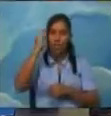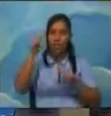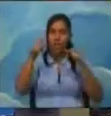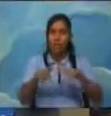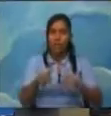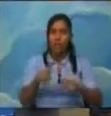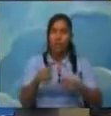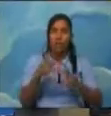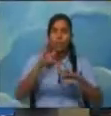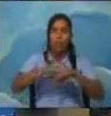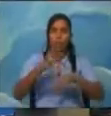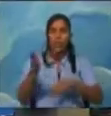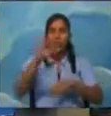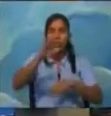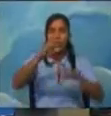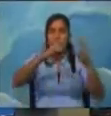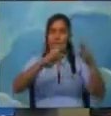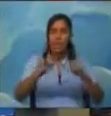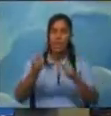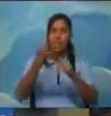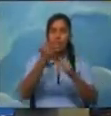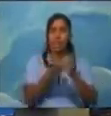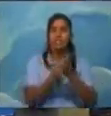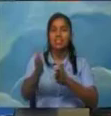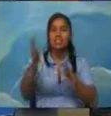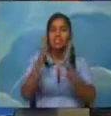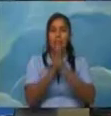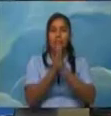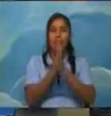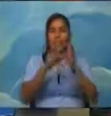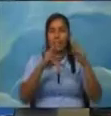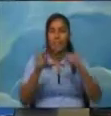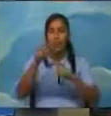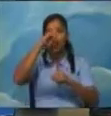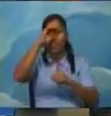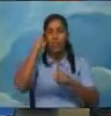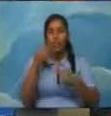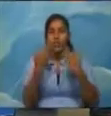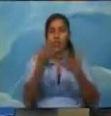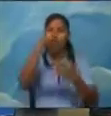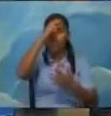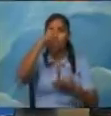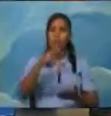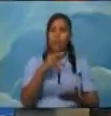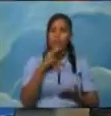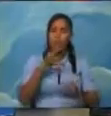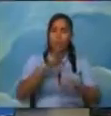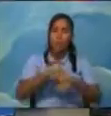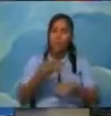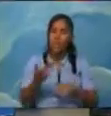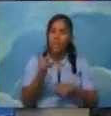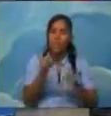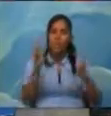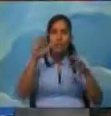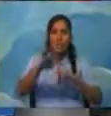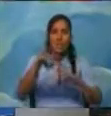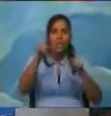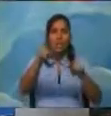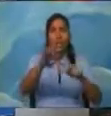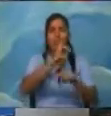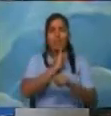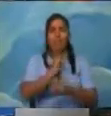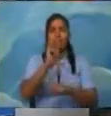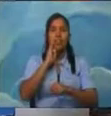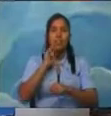qué no está en la tierra santa, la tierra que Dios le dio a sus padres? ¿Por qué no están en la tierra que